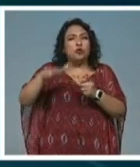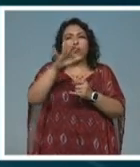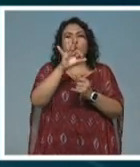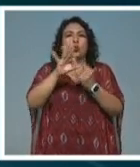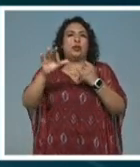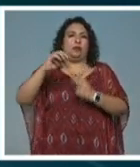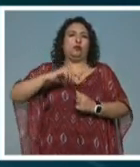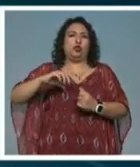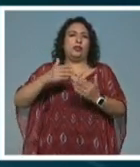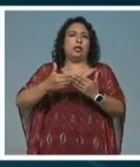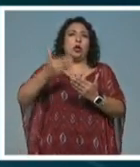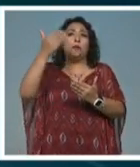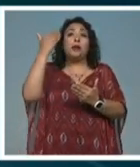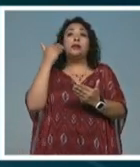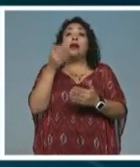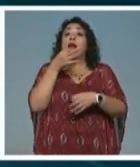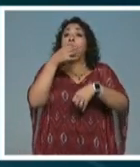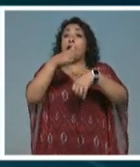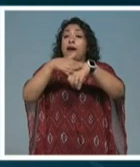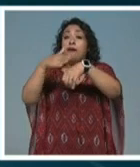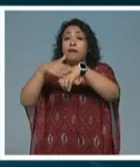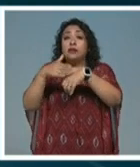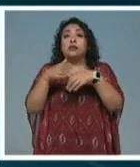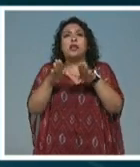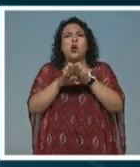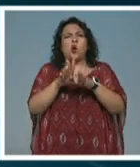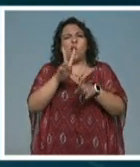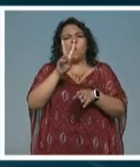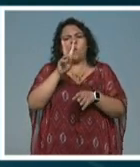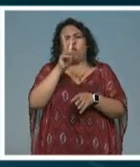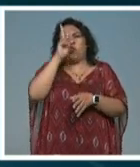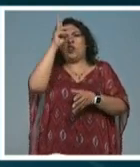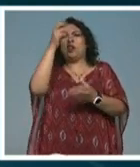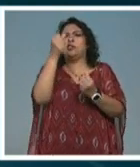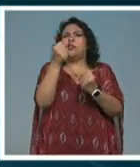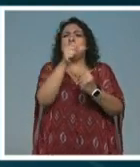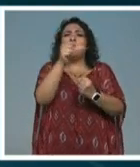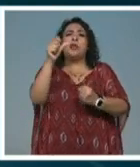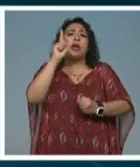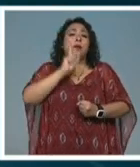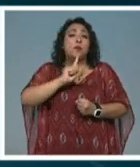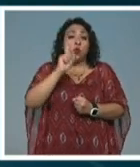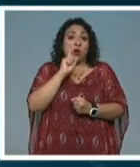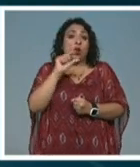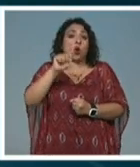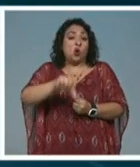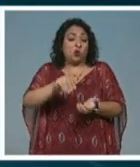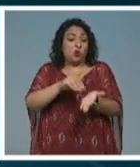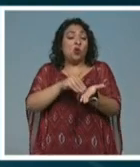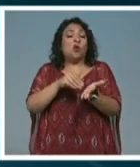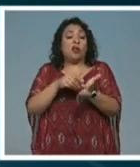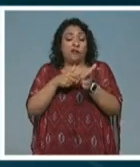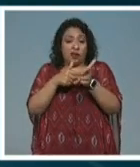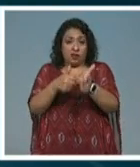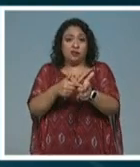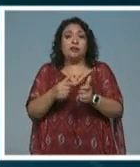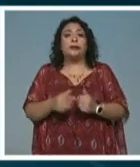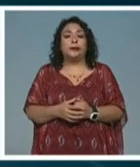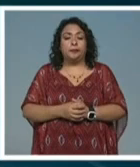finales del siglo pasado y advierte los signos de una violencia ominosa hacia las mujeres que aún se sigue